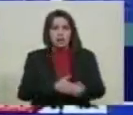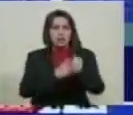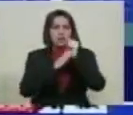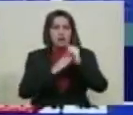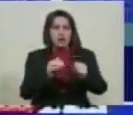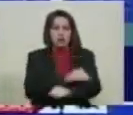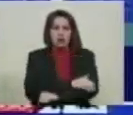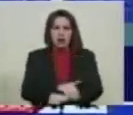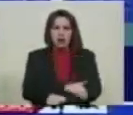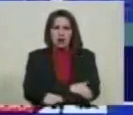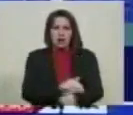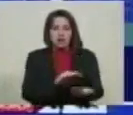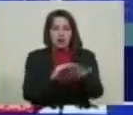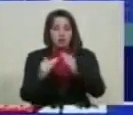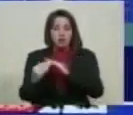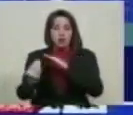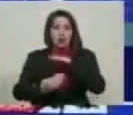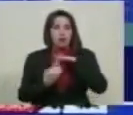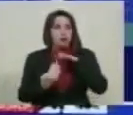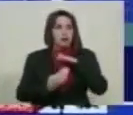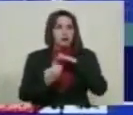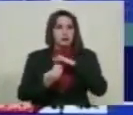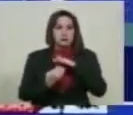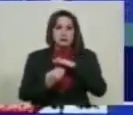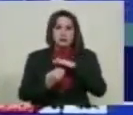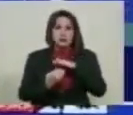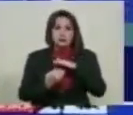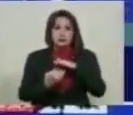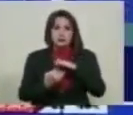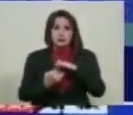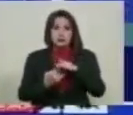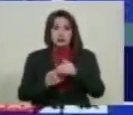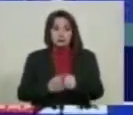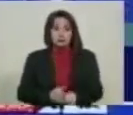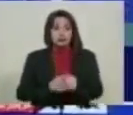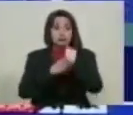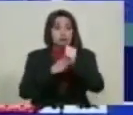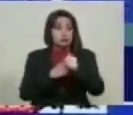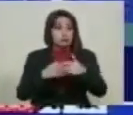comunidad, a la base. Que lo llevemos a lo concreto.